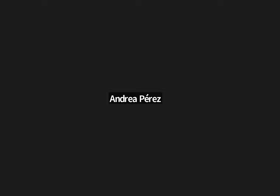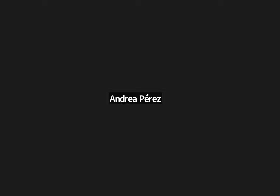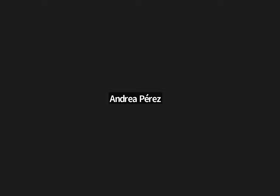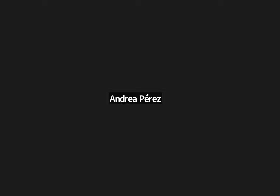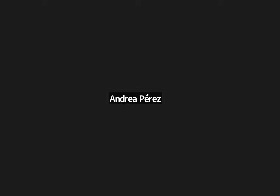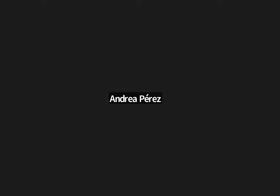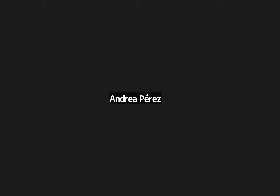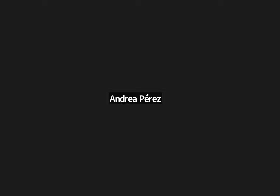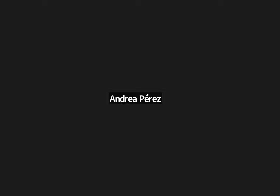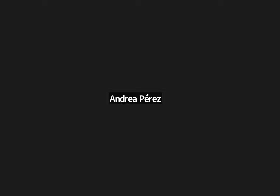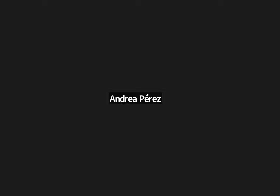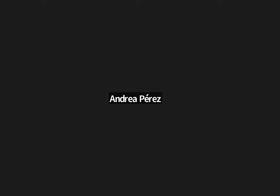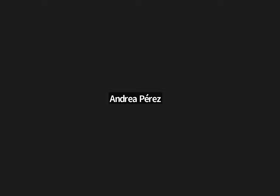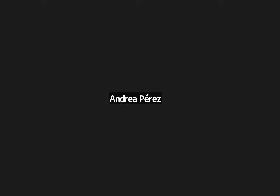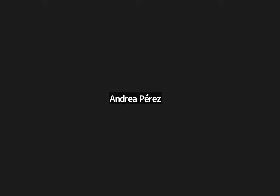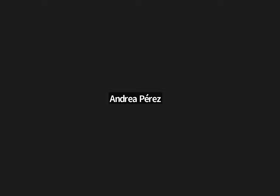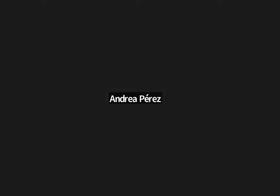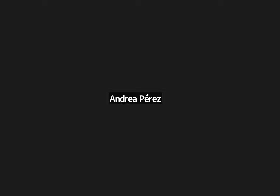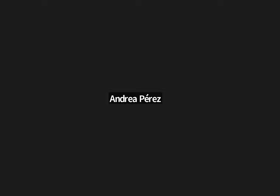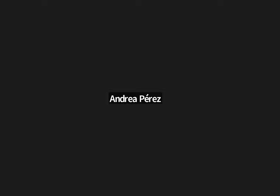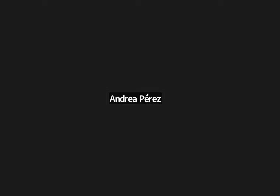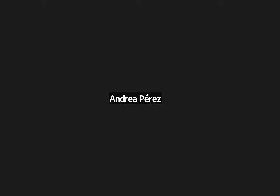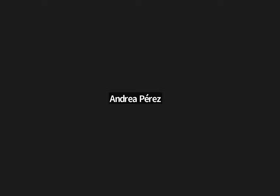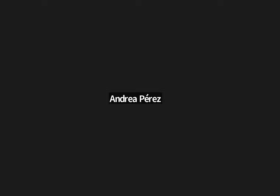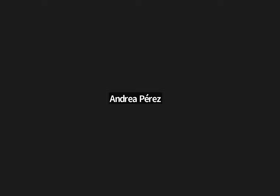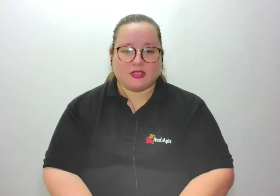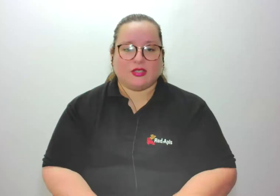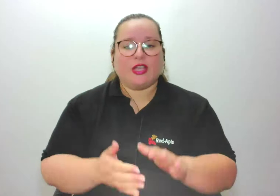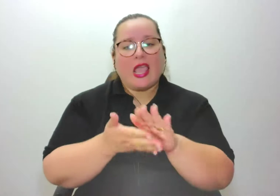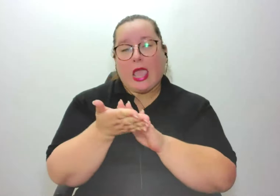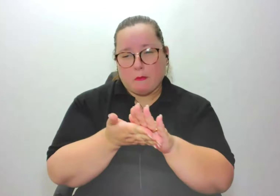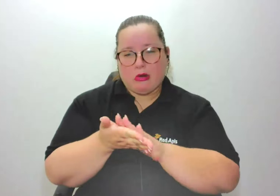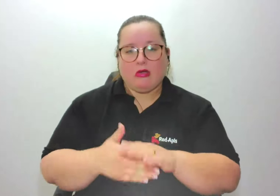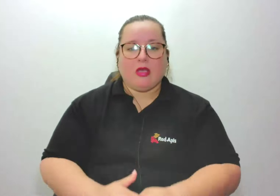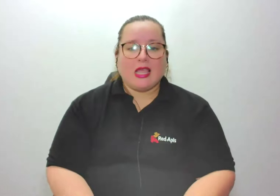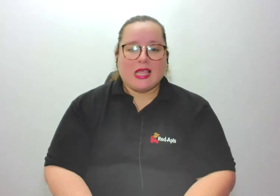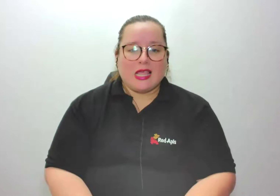Sí, va a Ya, responder respecto de qué es vernáculo visual, si puede dar algún ejemplo o algo así. exacto.